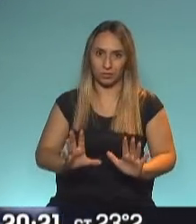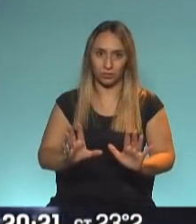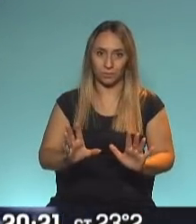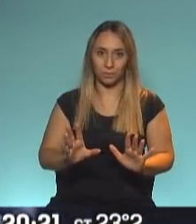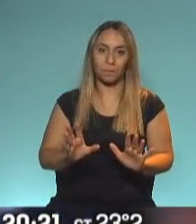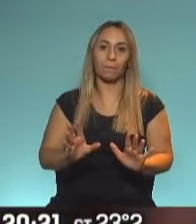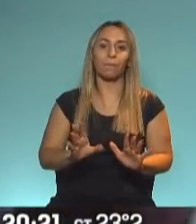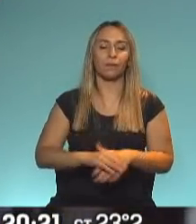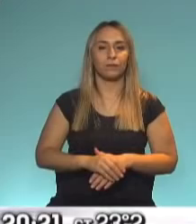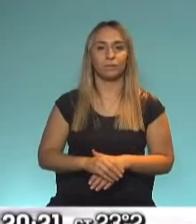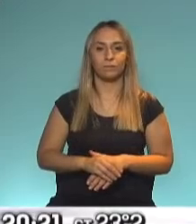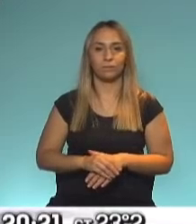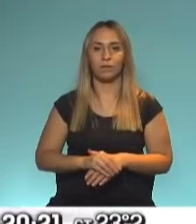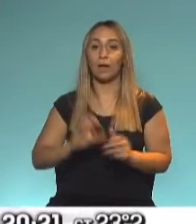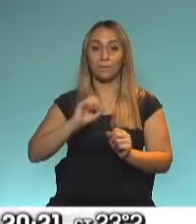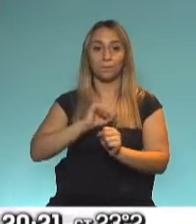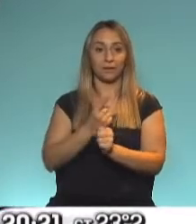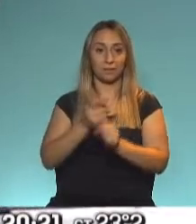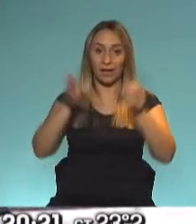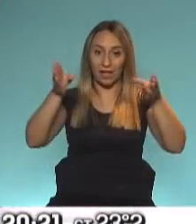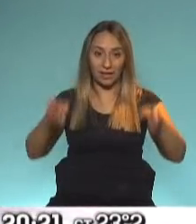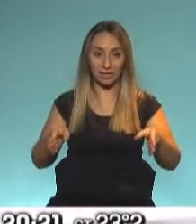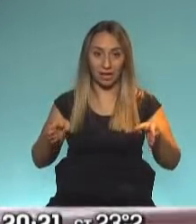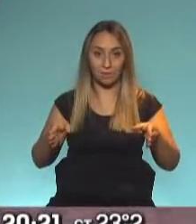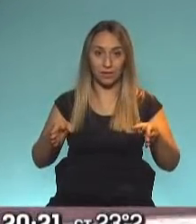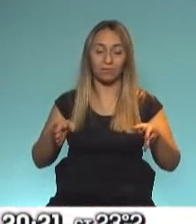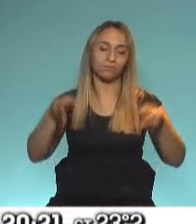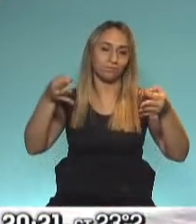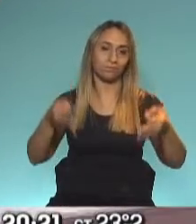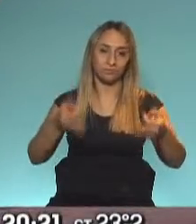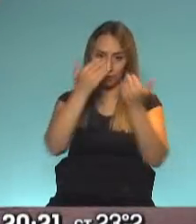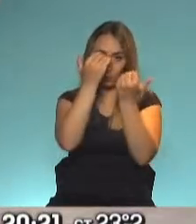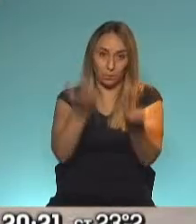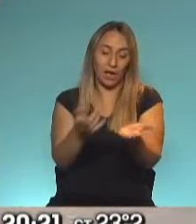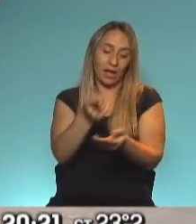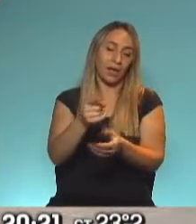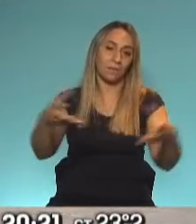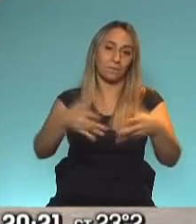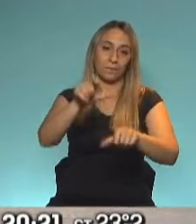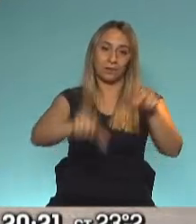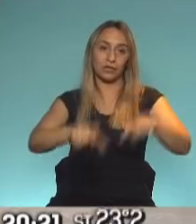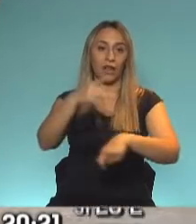y que en primera etapa, en primera fase, será justamente para el personal de salud, los que están